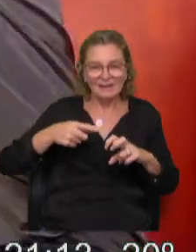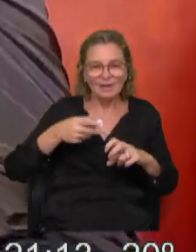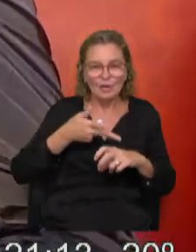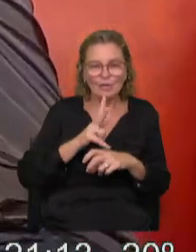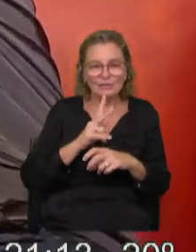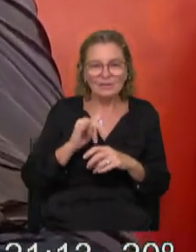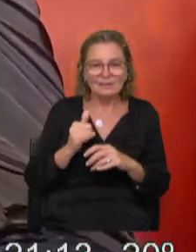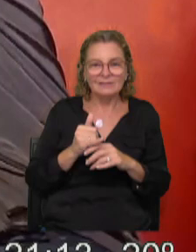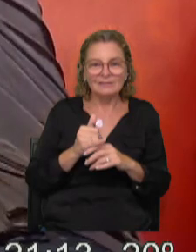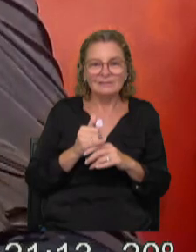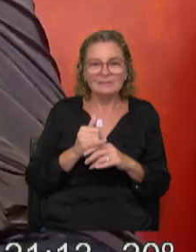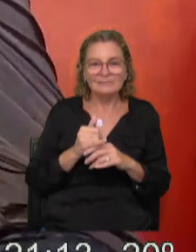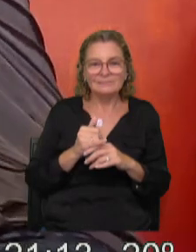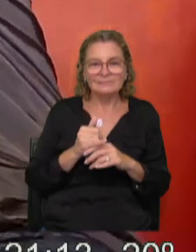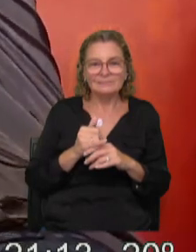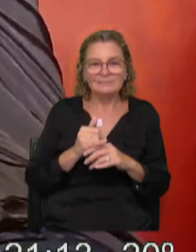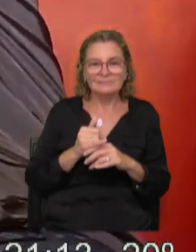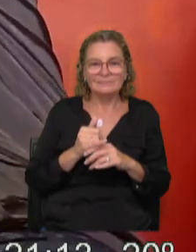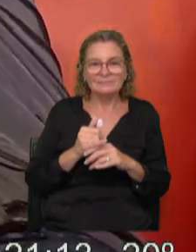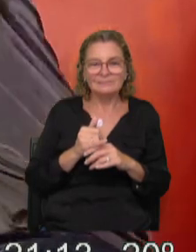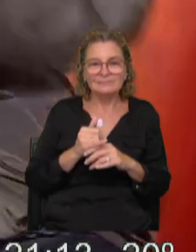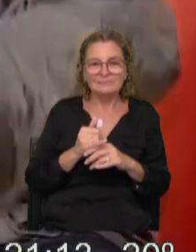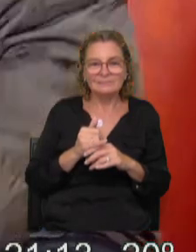Rocha, de los rochenses, ¿no? Y,